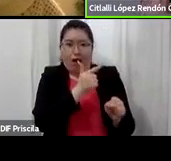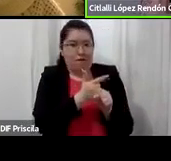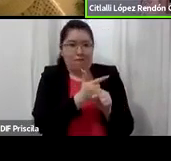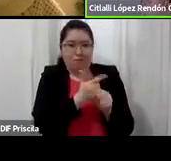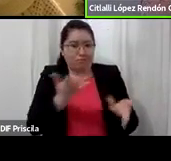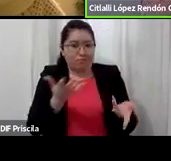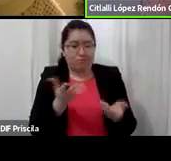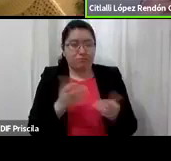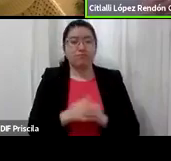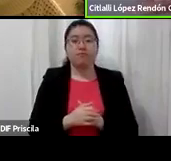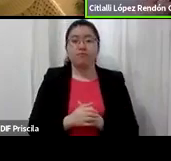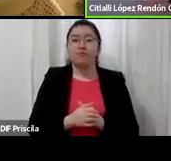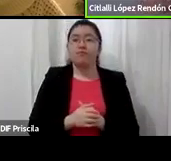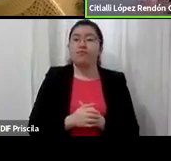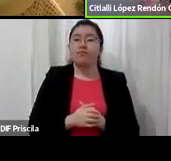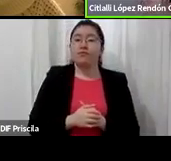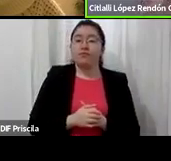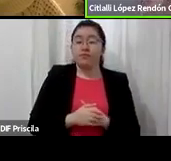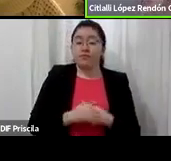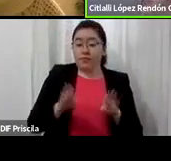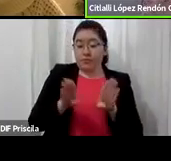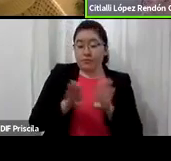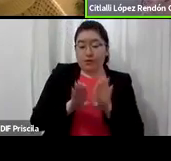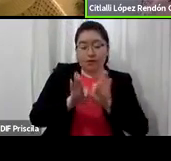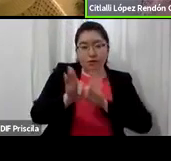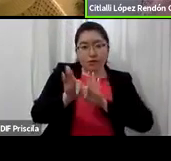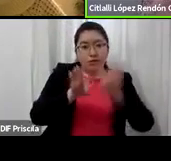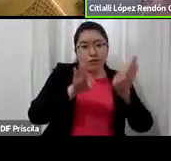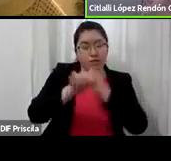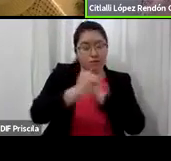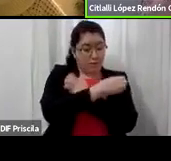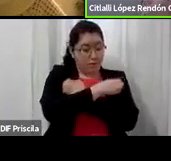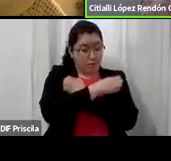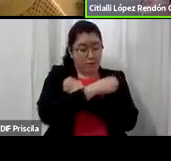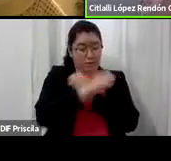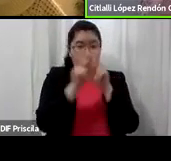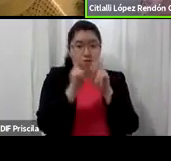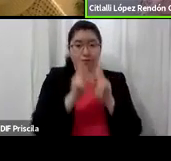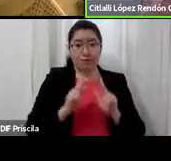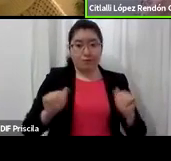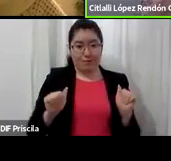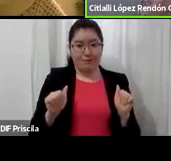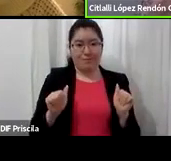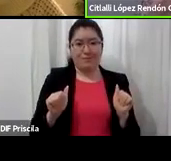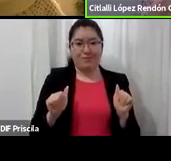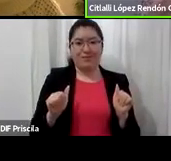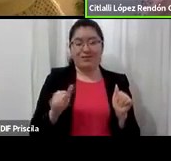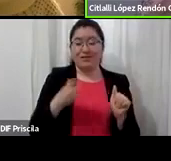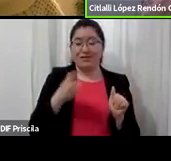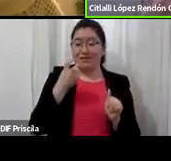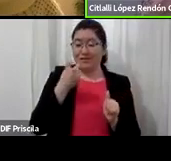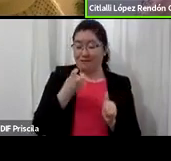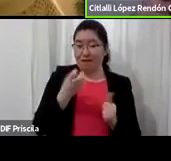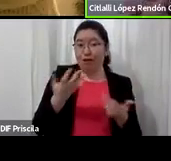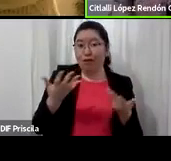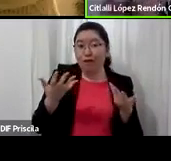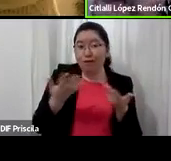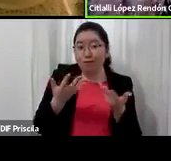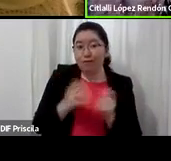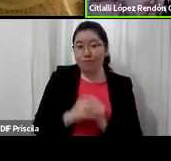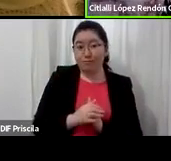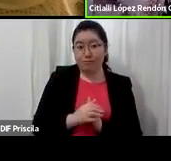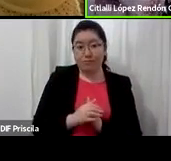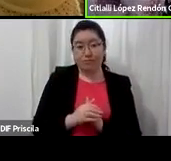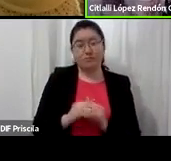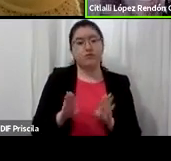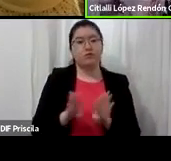pueda trabajar en una educación para la paz, ¿no? Y en procesos de pacificación que atienden a esos contextos, ¿no? Y no desde